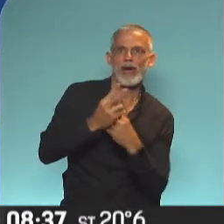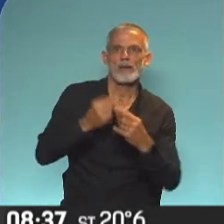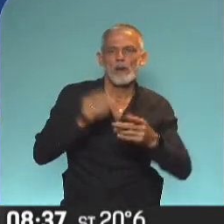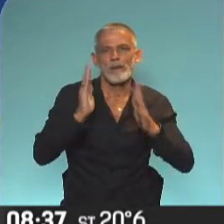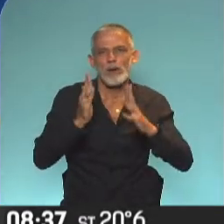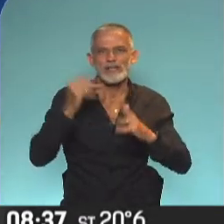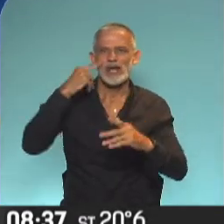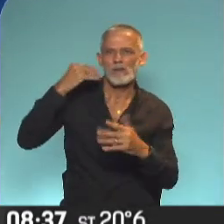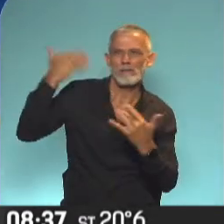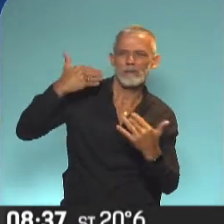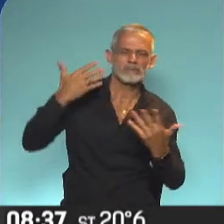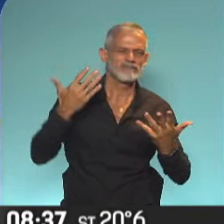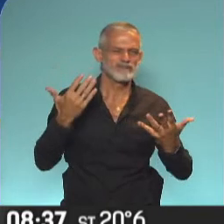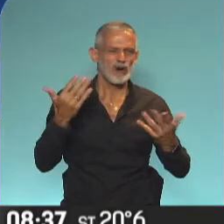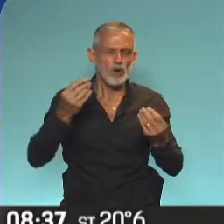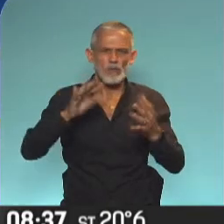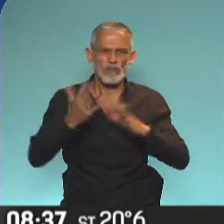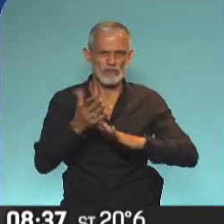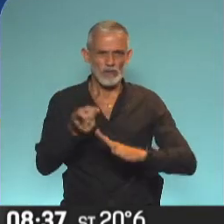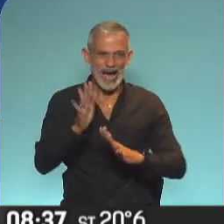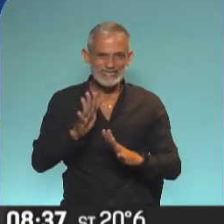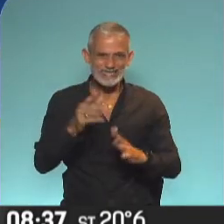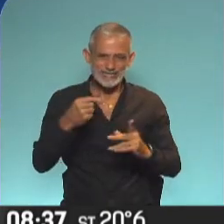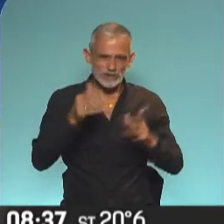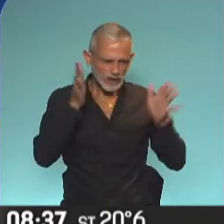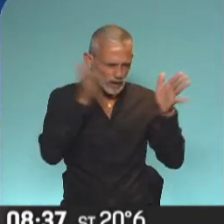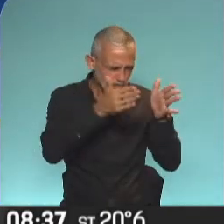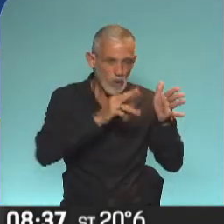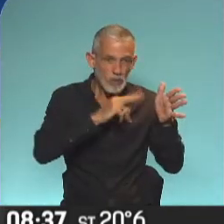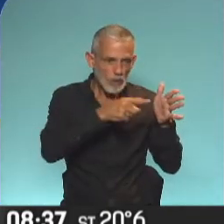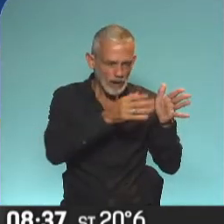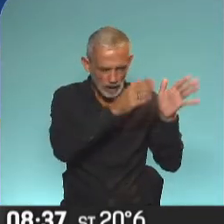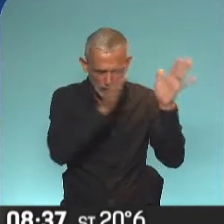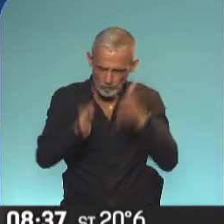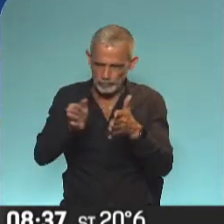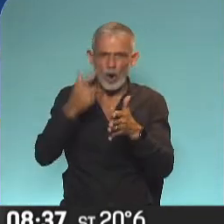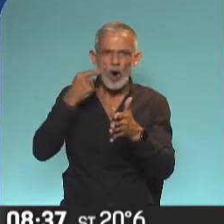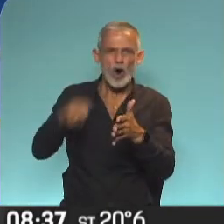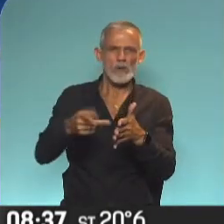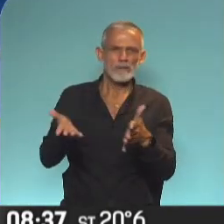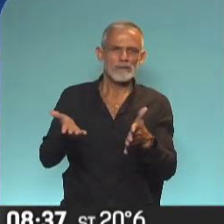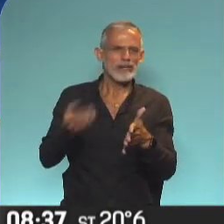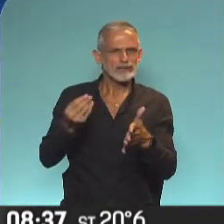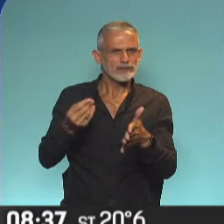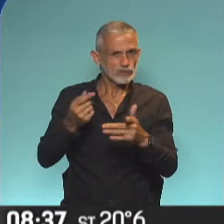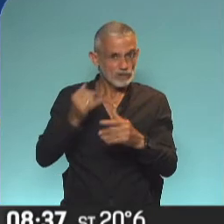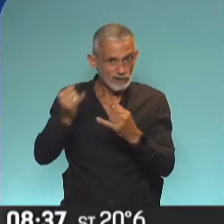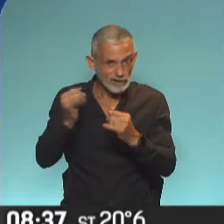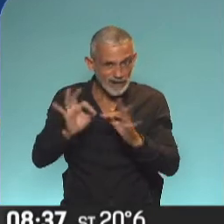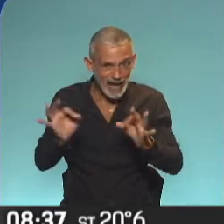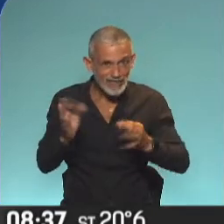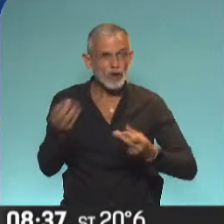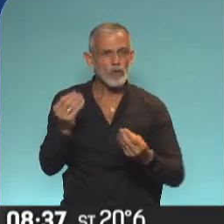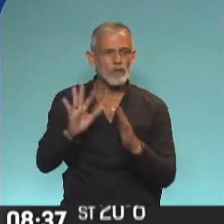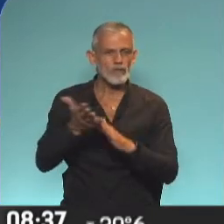violencia machista. Bueno, ¿qué hay que hacer en ese sentido, no? ¿Cómo qué lugar ocupan los hombres, ¿no? Al momento de prevenir y de qué manera se puede